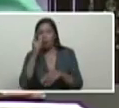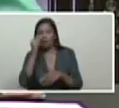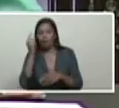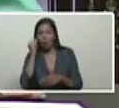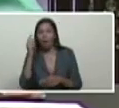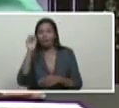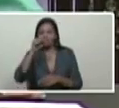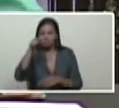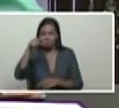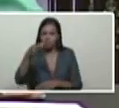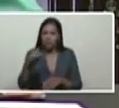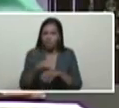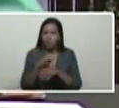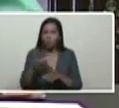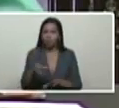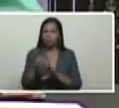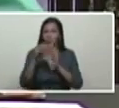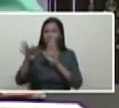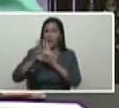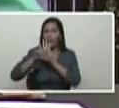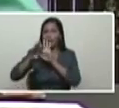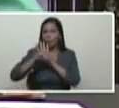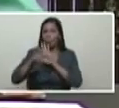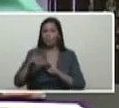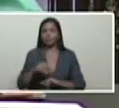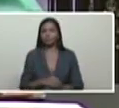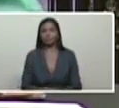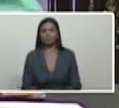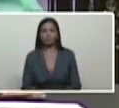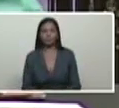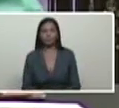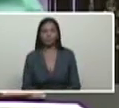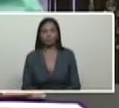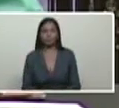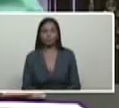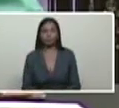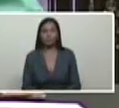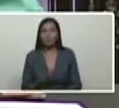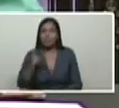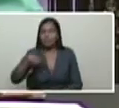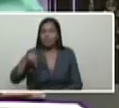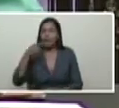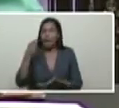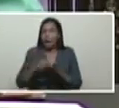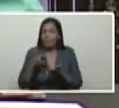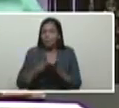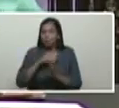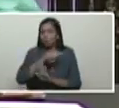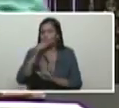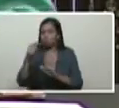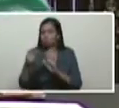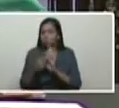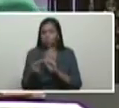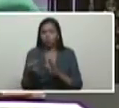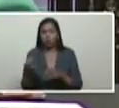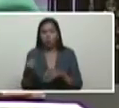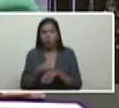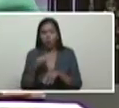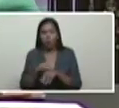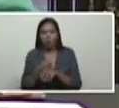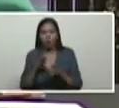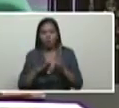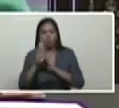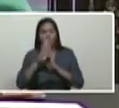que se gobierna, tomen ejemplo todos los gobernadores, gobernadoras, y cuenten con el apoyo pleno, firme, para